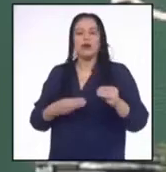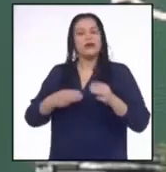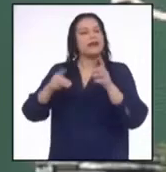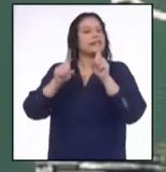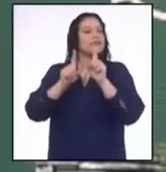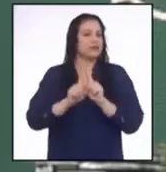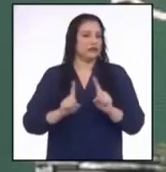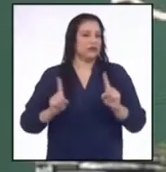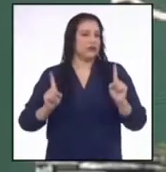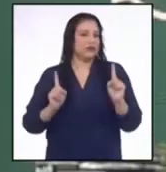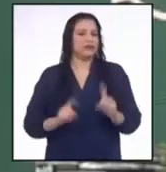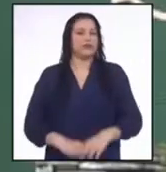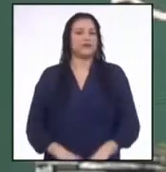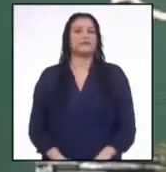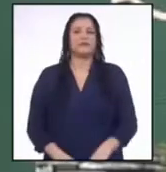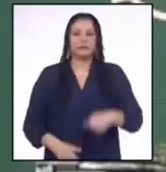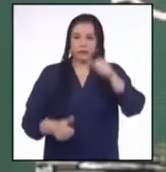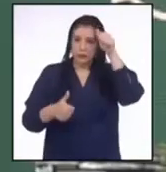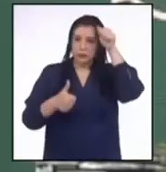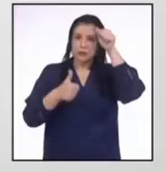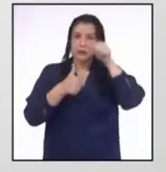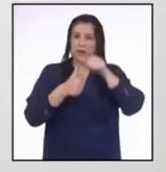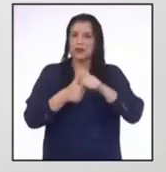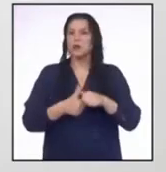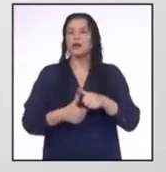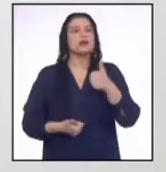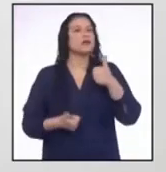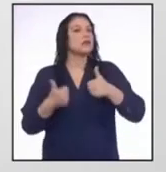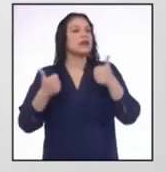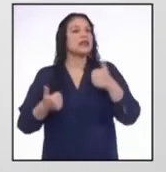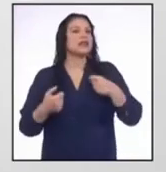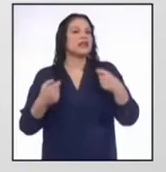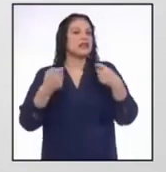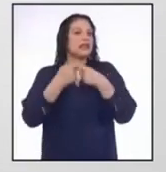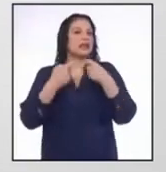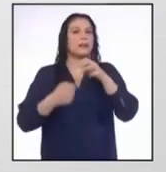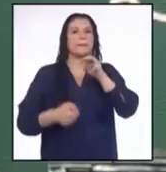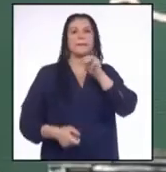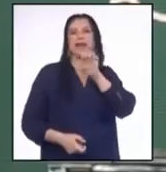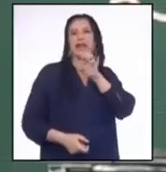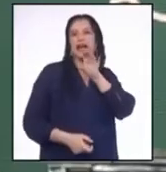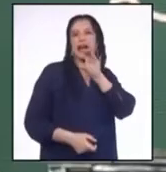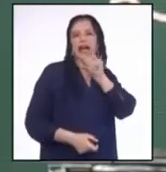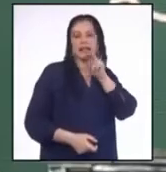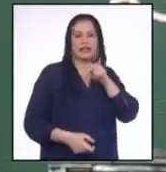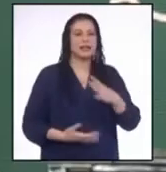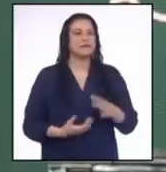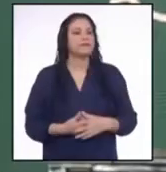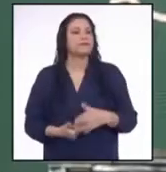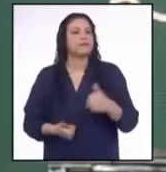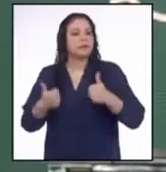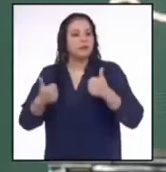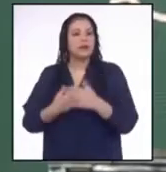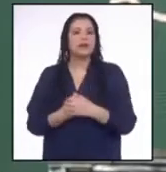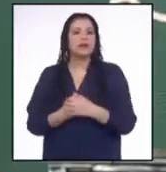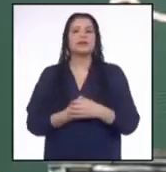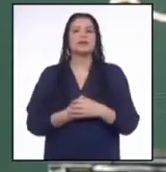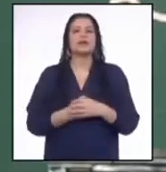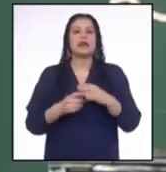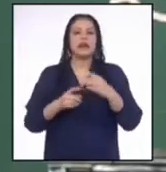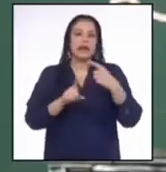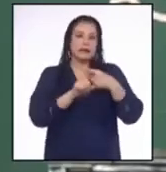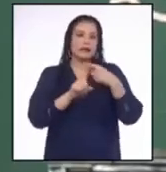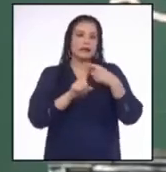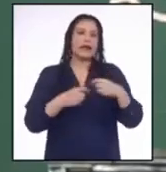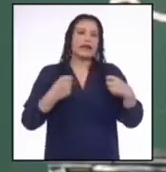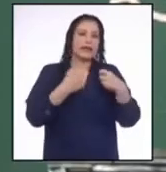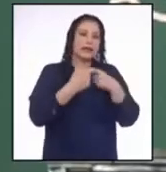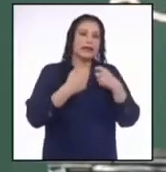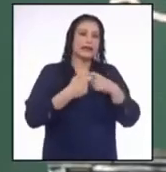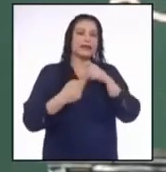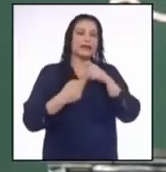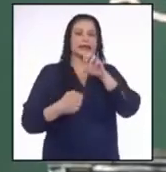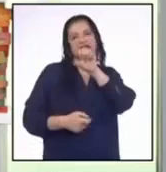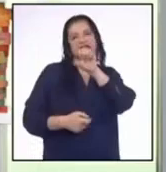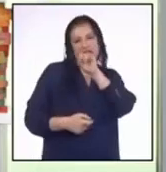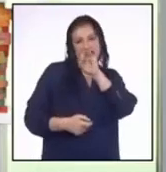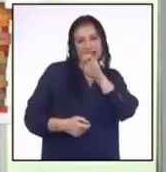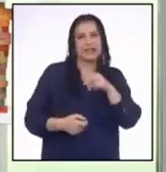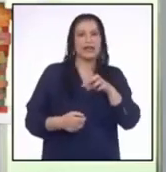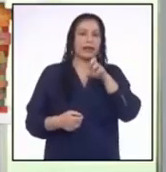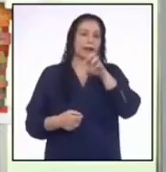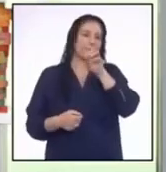es diferente. ¿Recuerdan en qué consiste la energía mecánica? Sí, es la suma de la energía cinética,